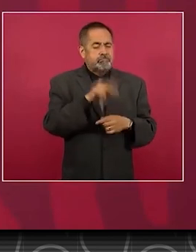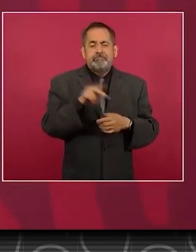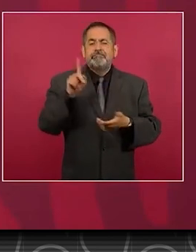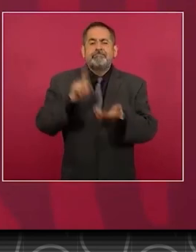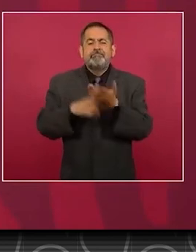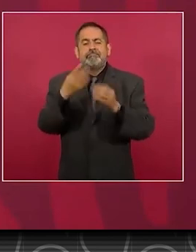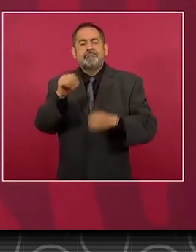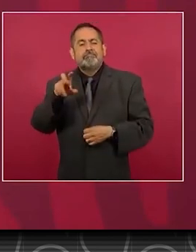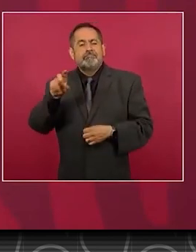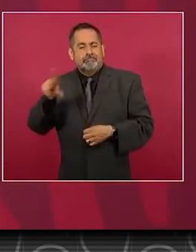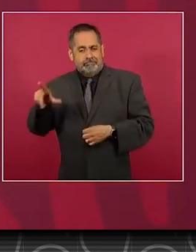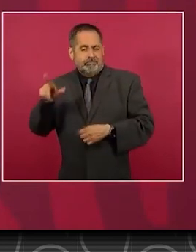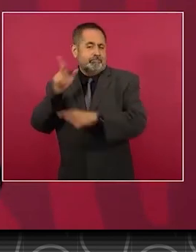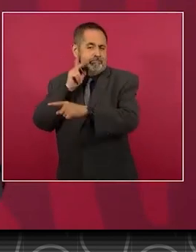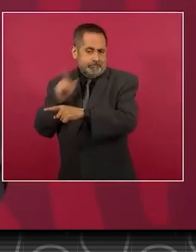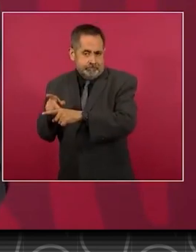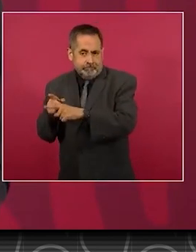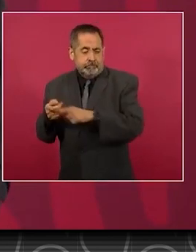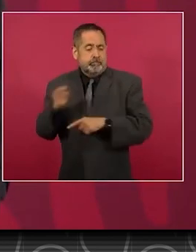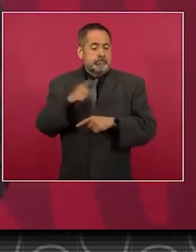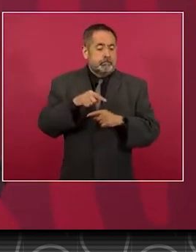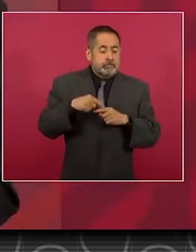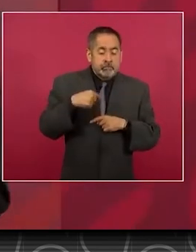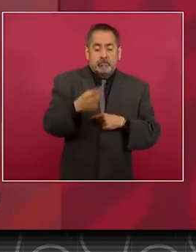1938 y el PAN se funda en